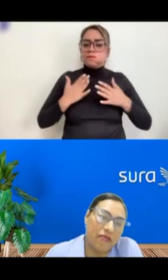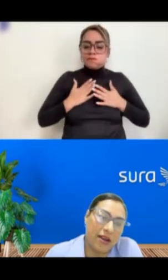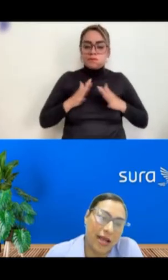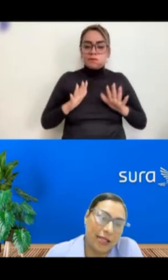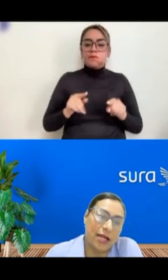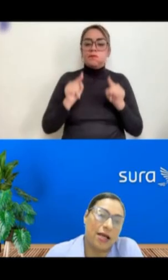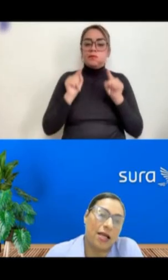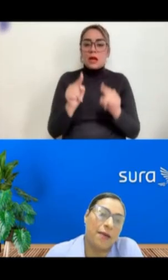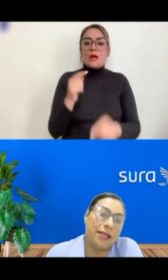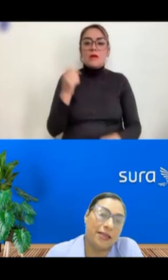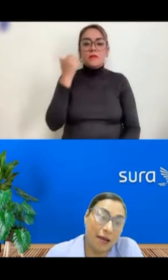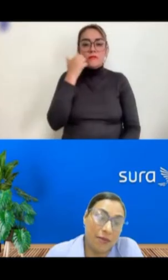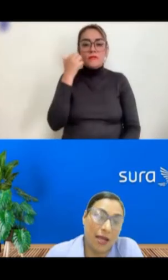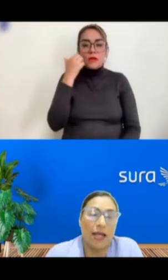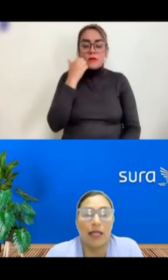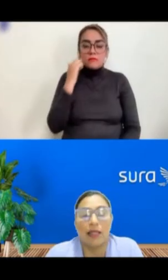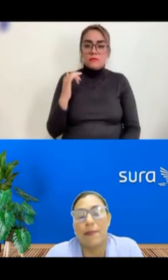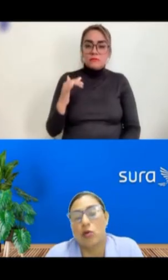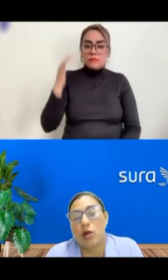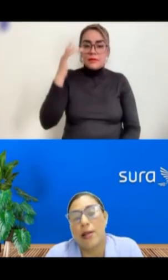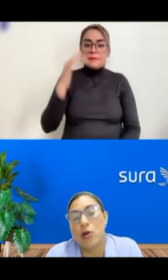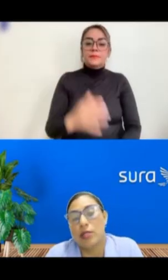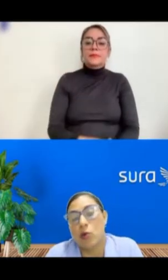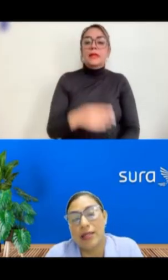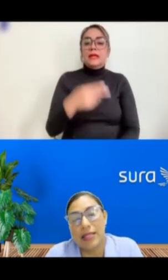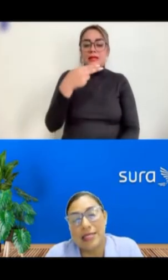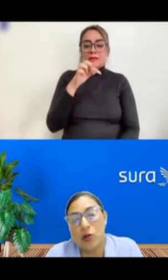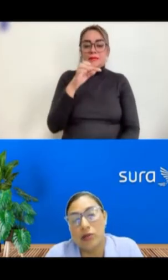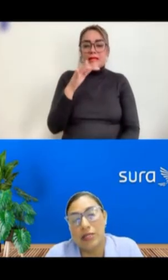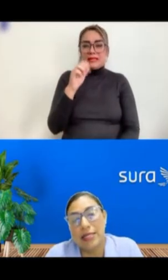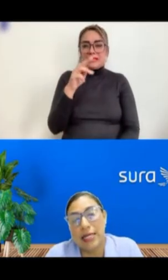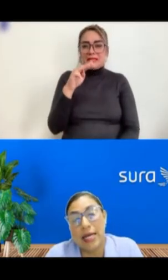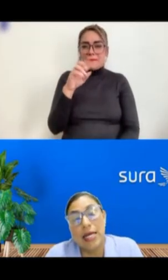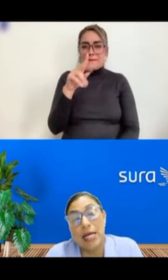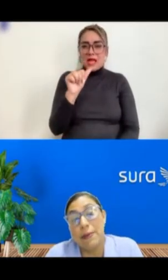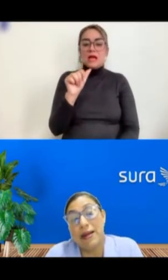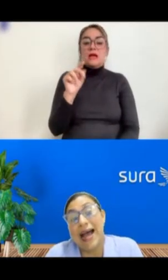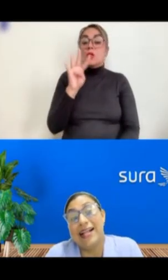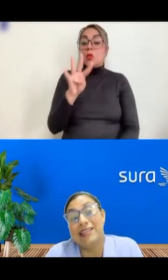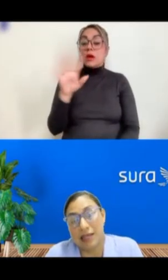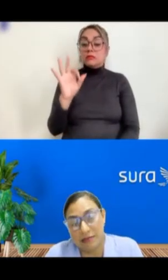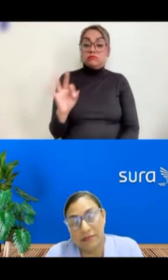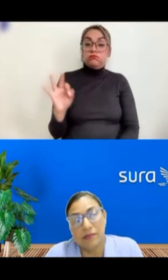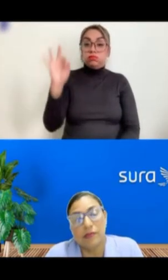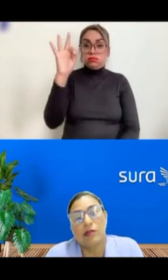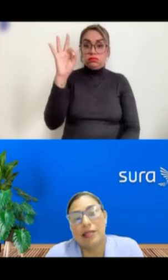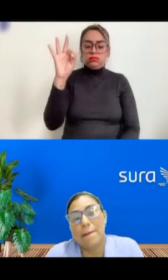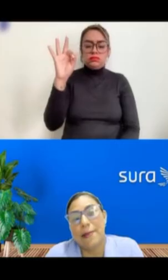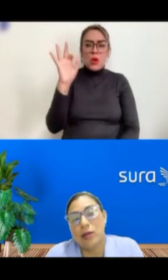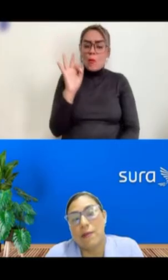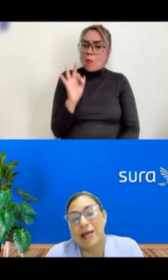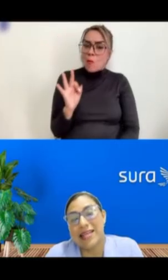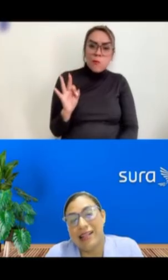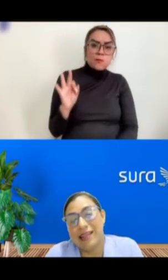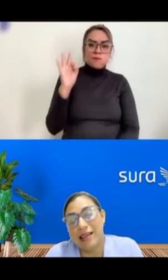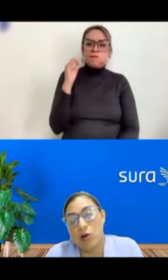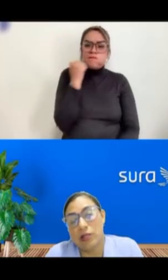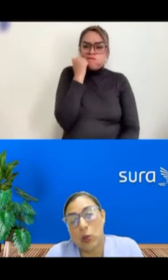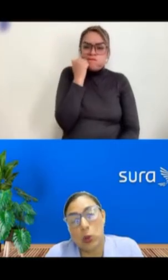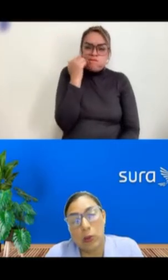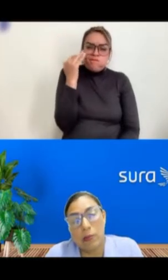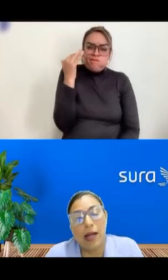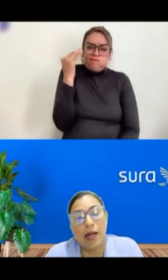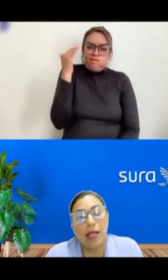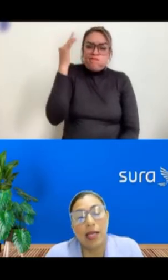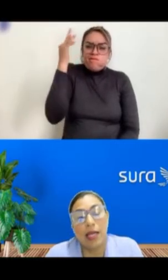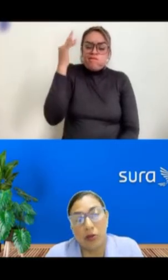una fiebre alta. Hipertermia, que la temperatura es mayor de 45, es decir, que hiperalta, una temperatura más alta